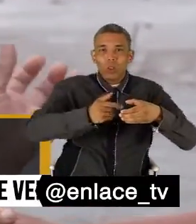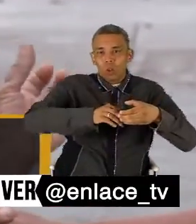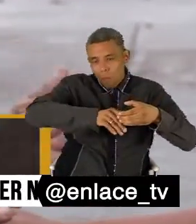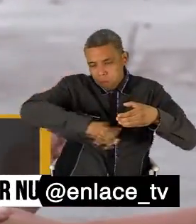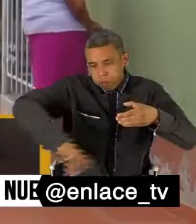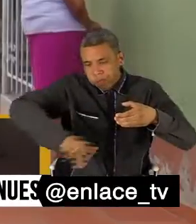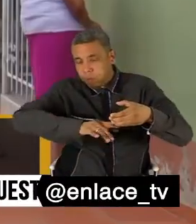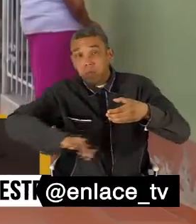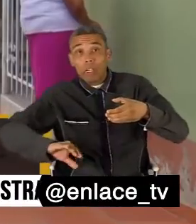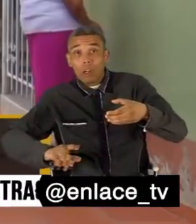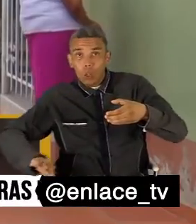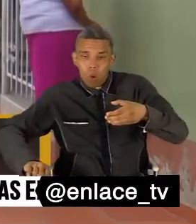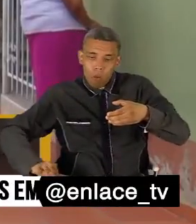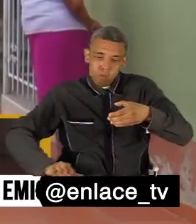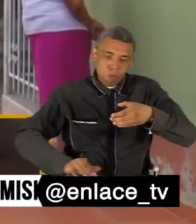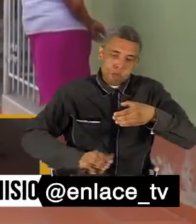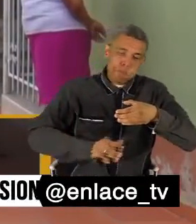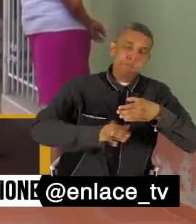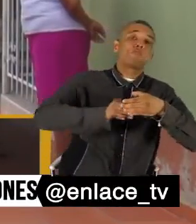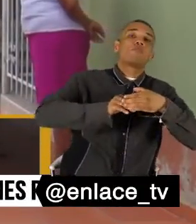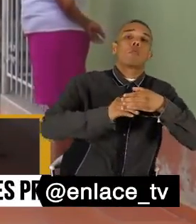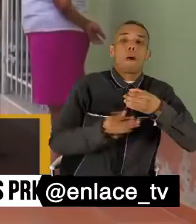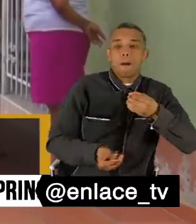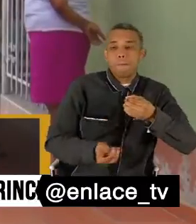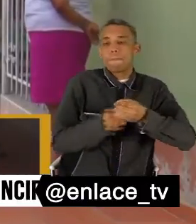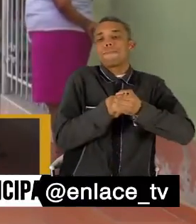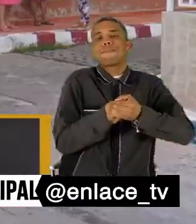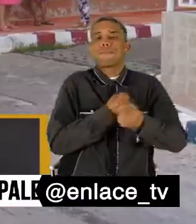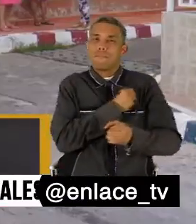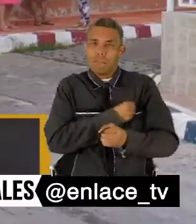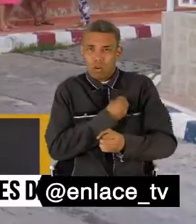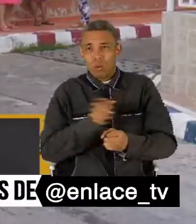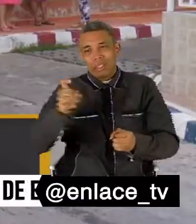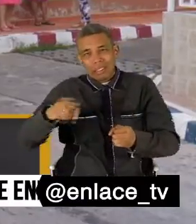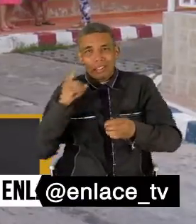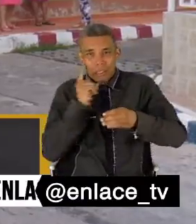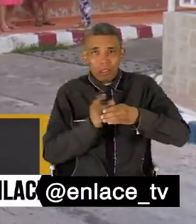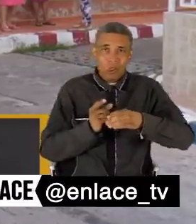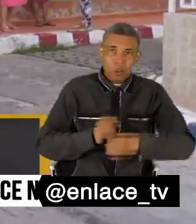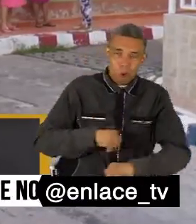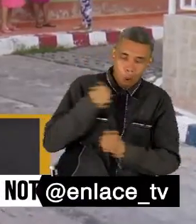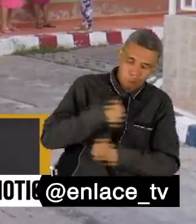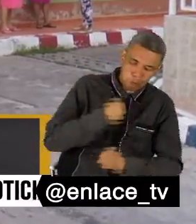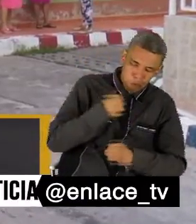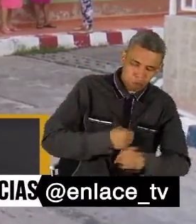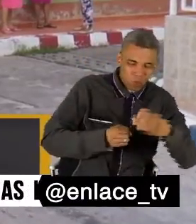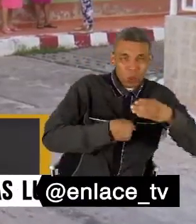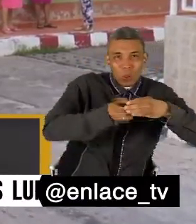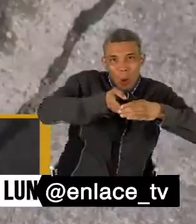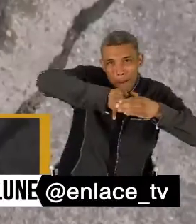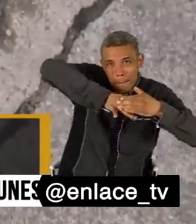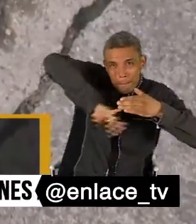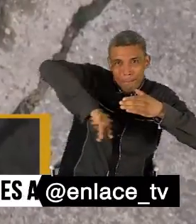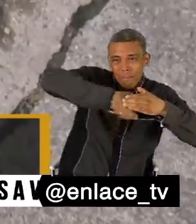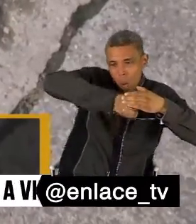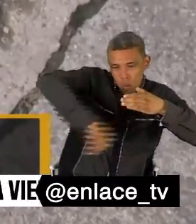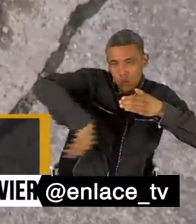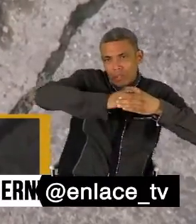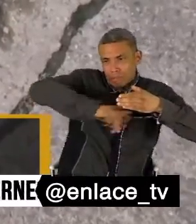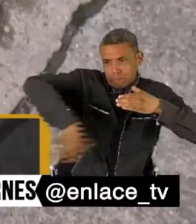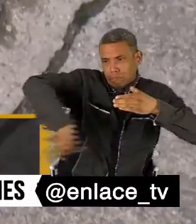la limpieza nos haga el favor y nos venga y nos limpie, porque tenemos 20 días más o menos que tenemos ese problema de esa